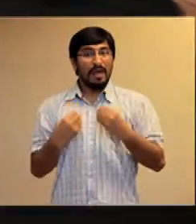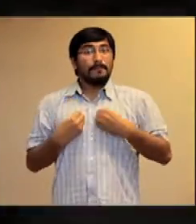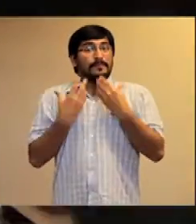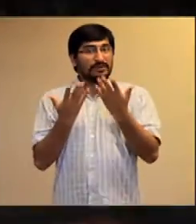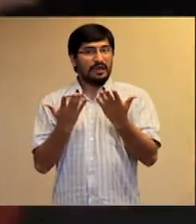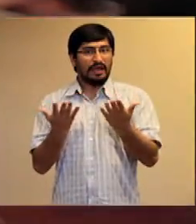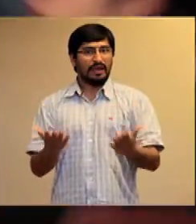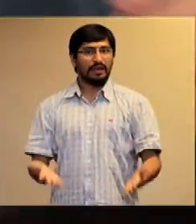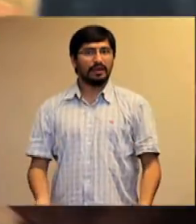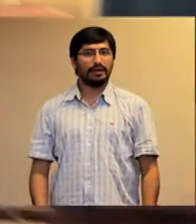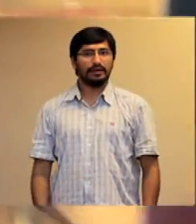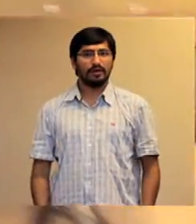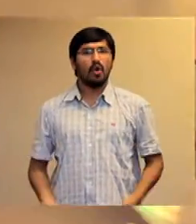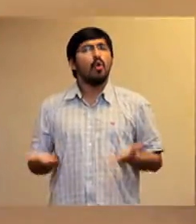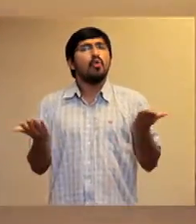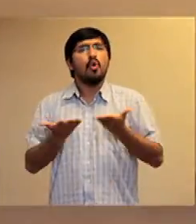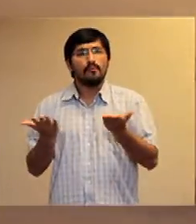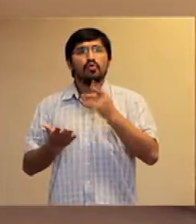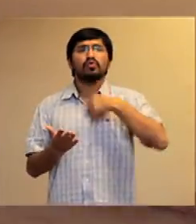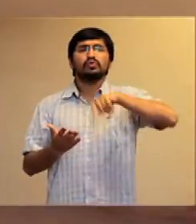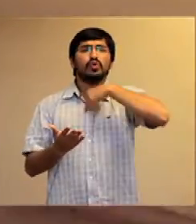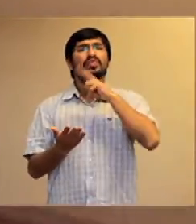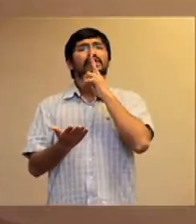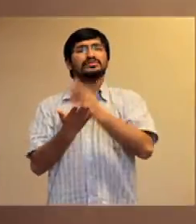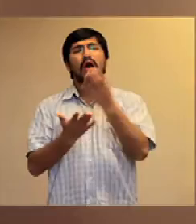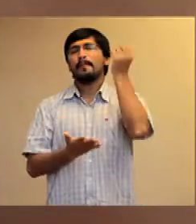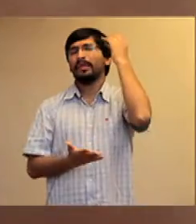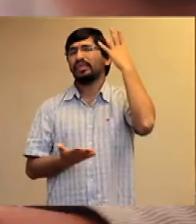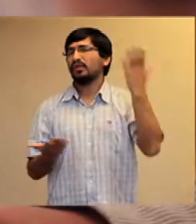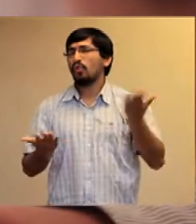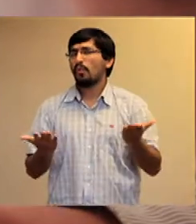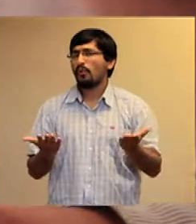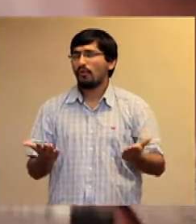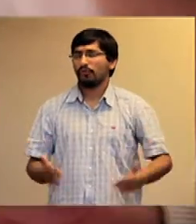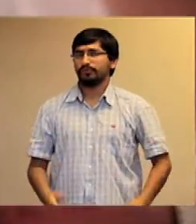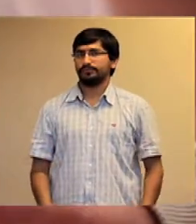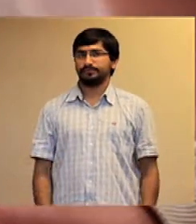se las puedan expresar. ¿Y cómo podemos aprender a tomar nuestras propias decisiones?